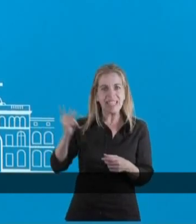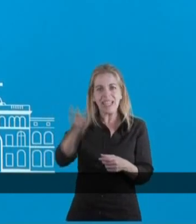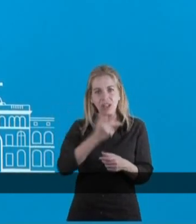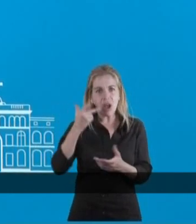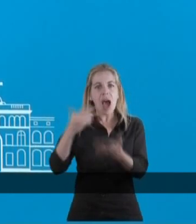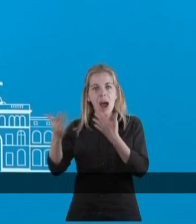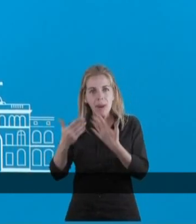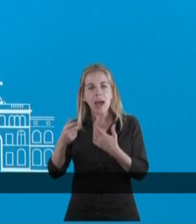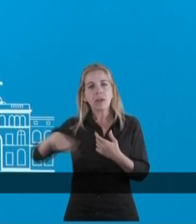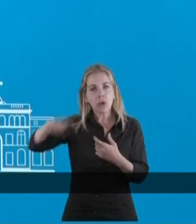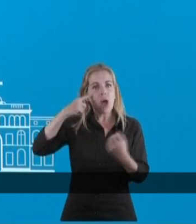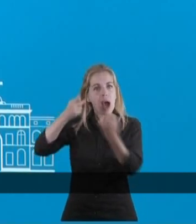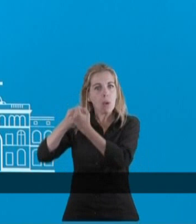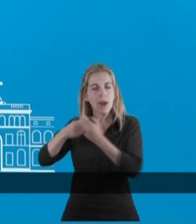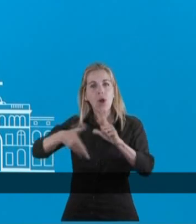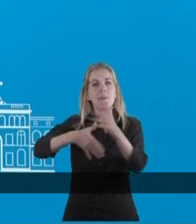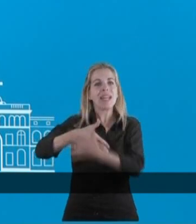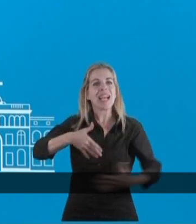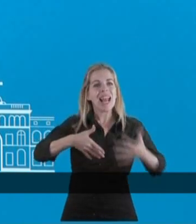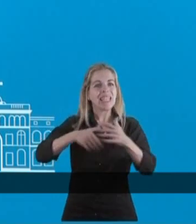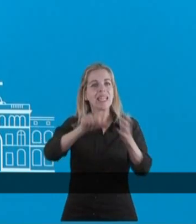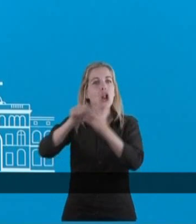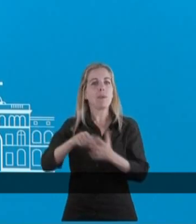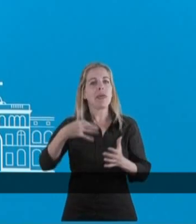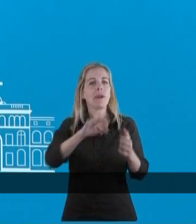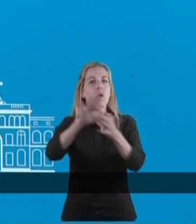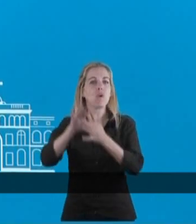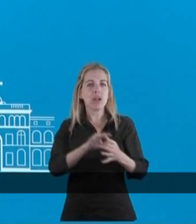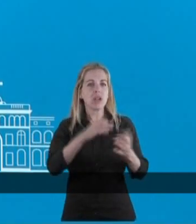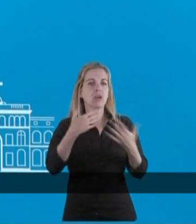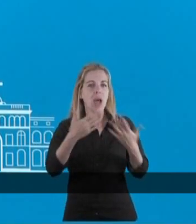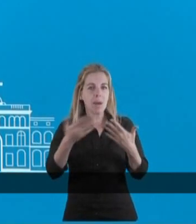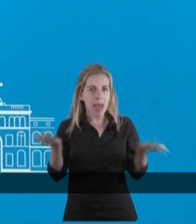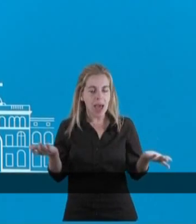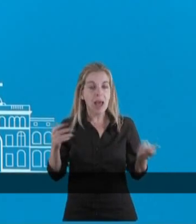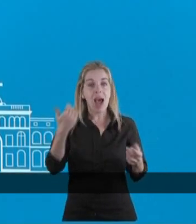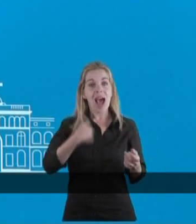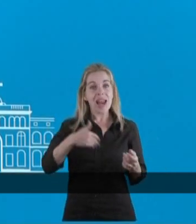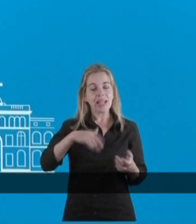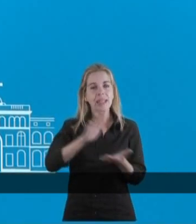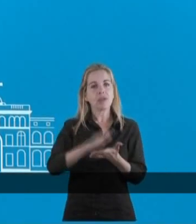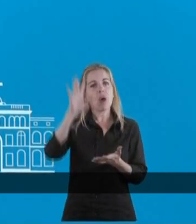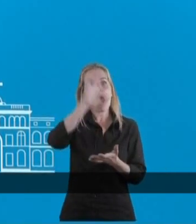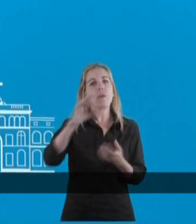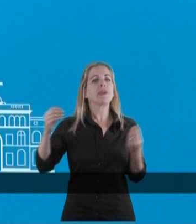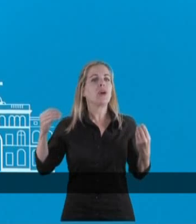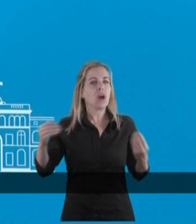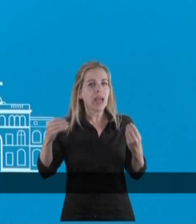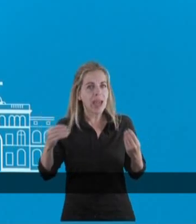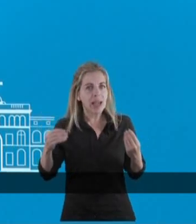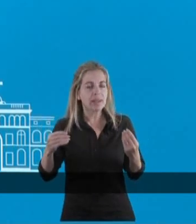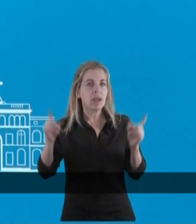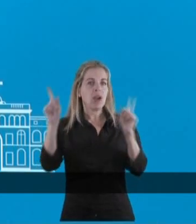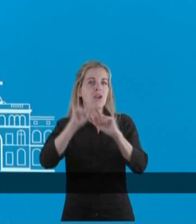y acompañar. Y en el tema de Venezuela, como en todos los temas, lo que la Argentina sostiene como postura internacional es que no es excluyendo a